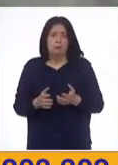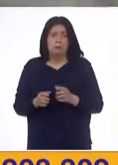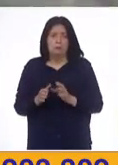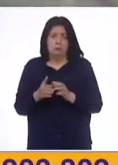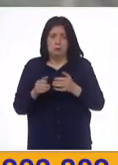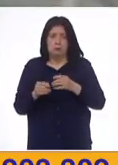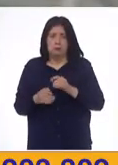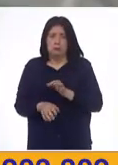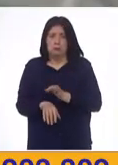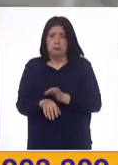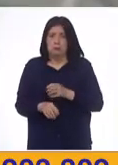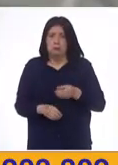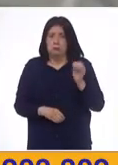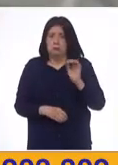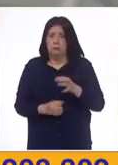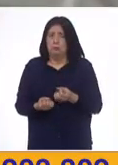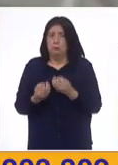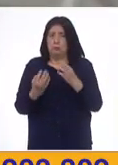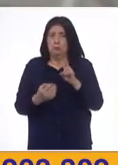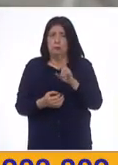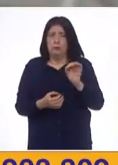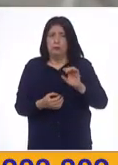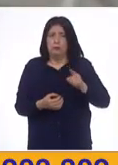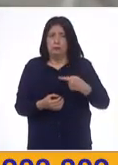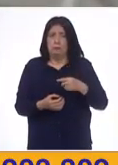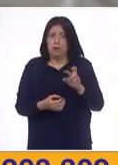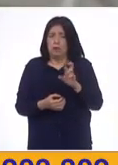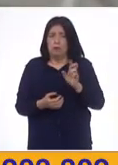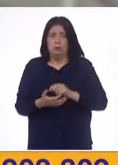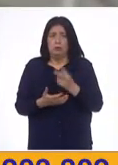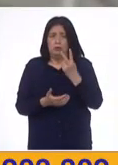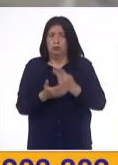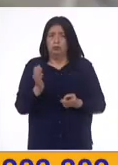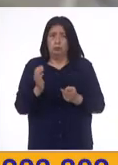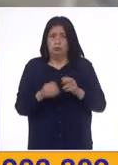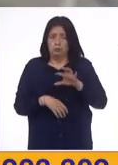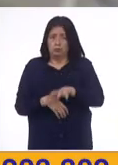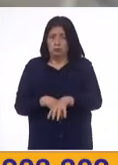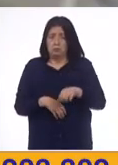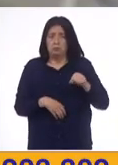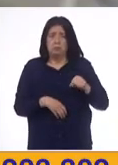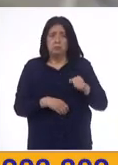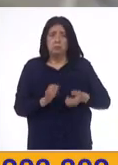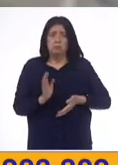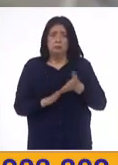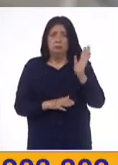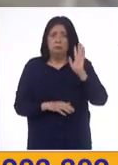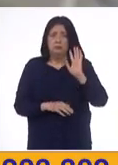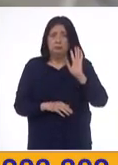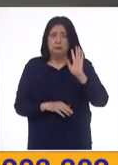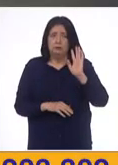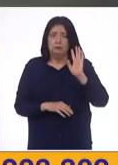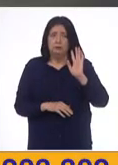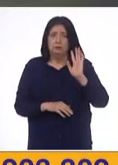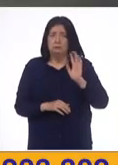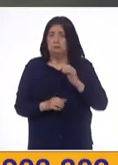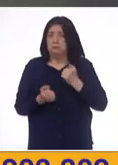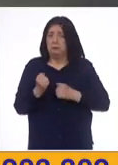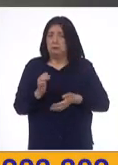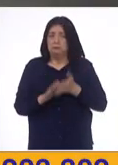un Rolex valorizado en $20,000. Ambos delincuentes recogen el botín y huyen a toda